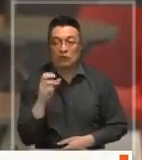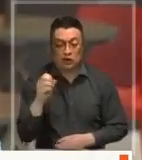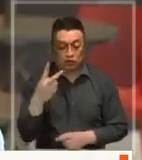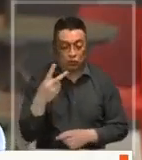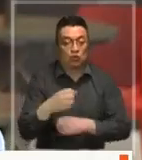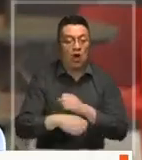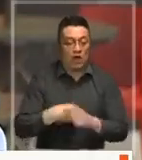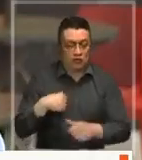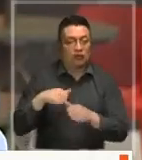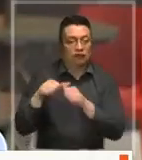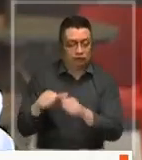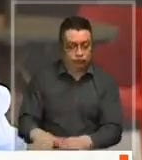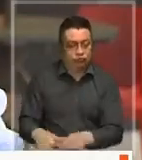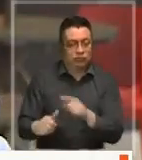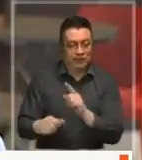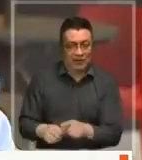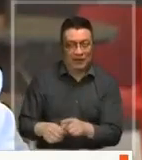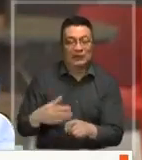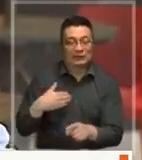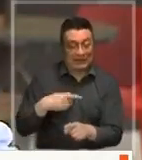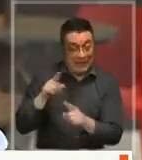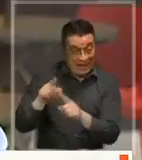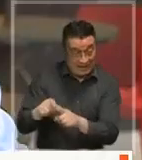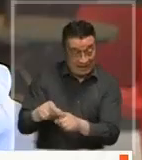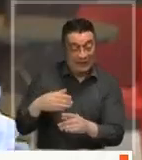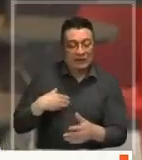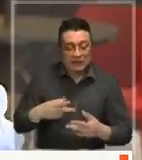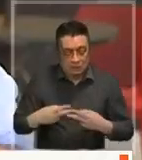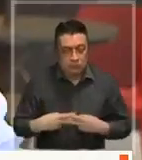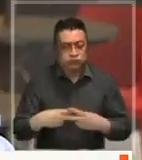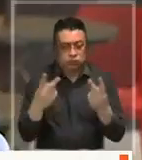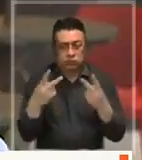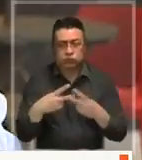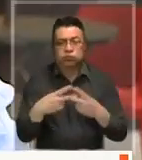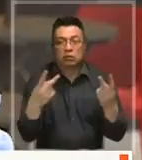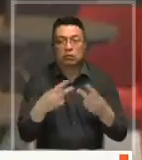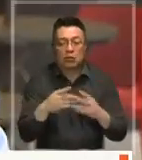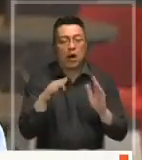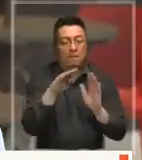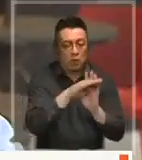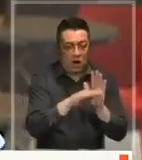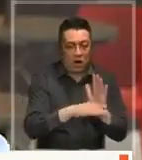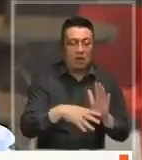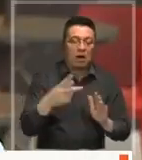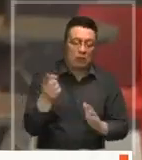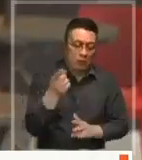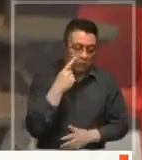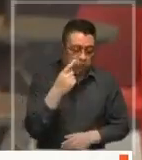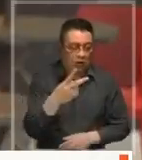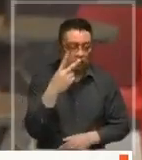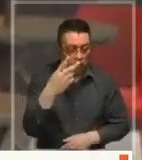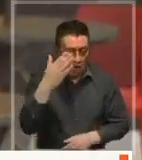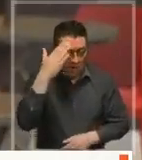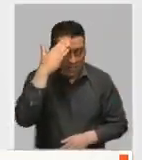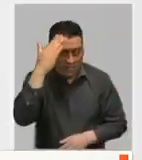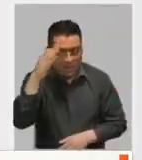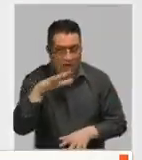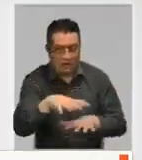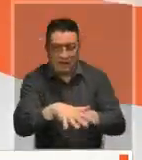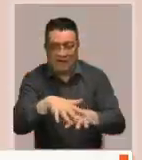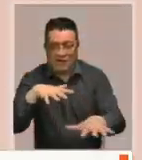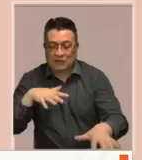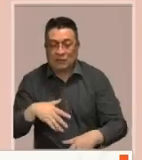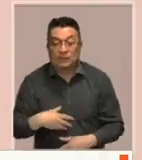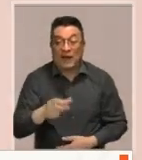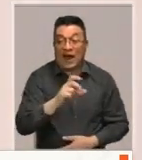que estamos y queremos desde allá transmitir varios de nuestros programas emblemáticos en estos dos días del evento.